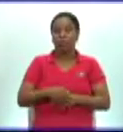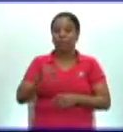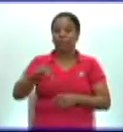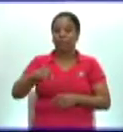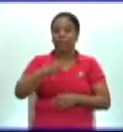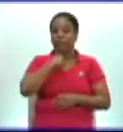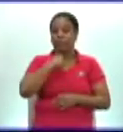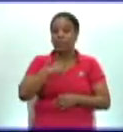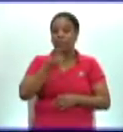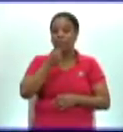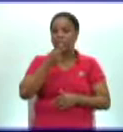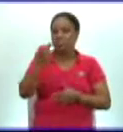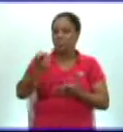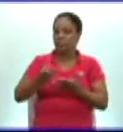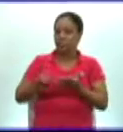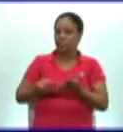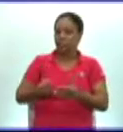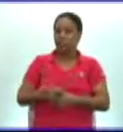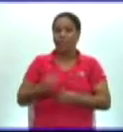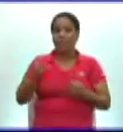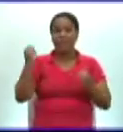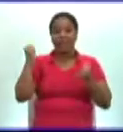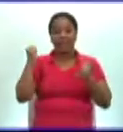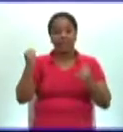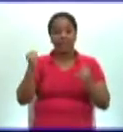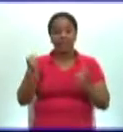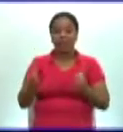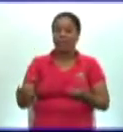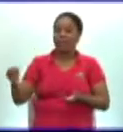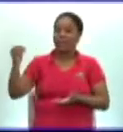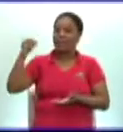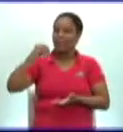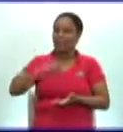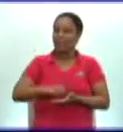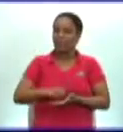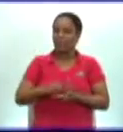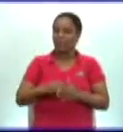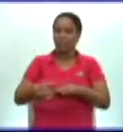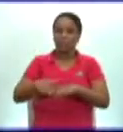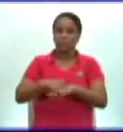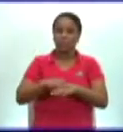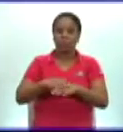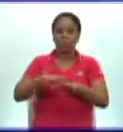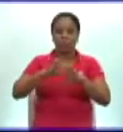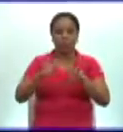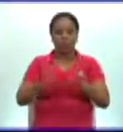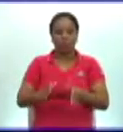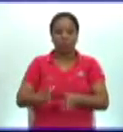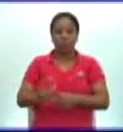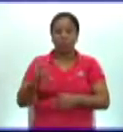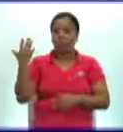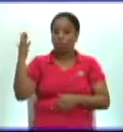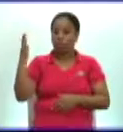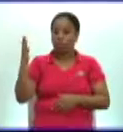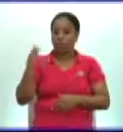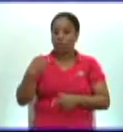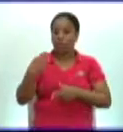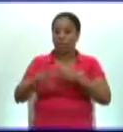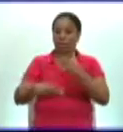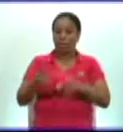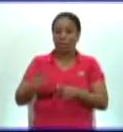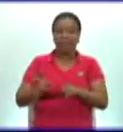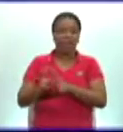podemos representar que la fuerza que actúa sobre el cuerpo con la mano, que hace que aumente